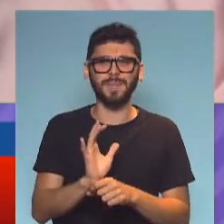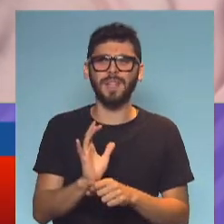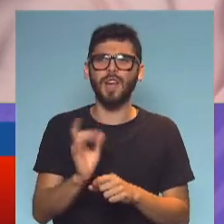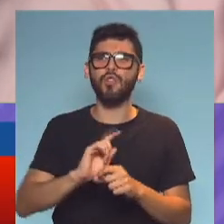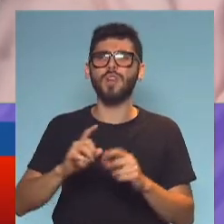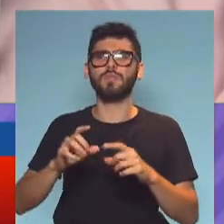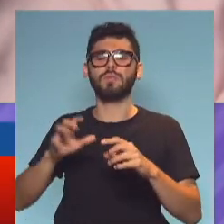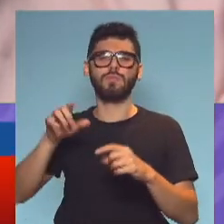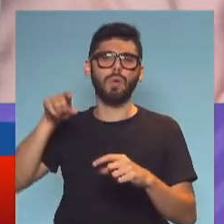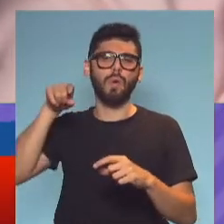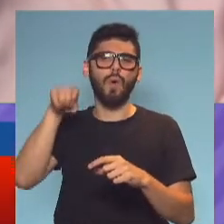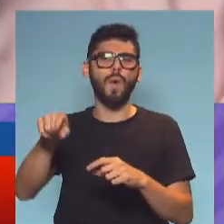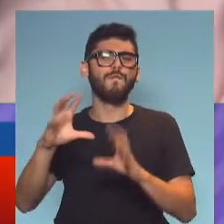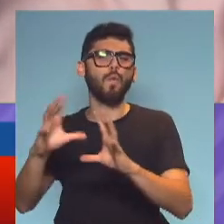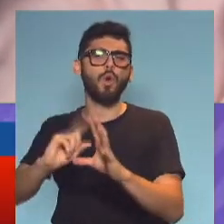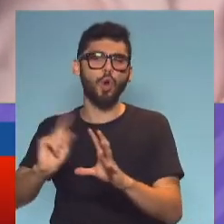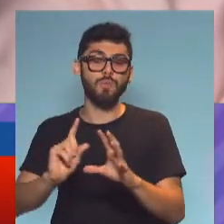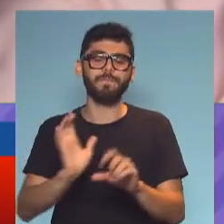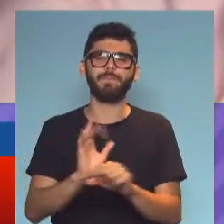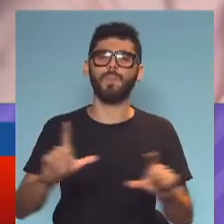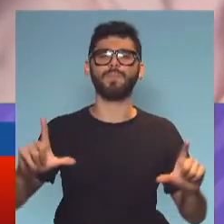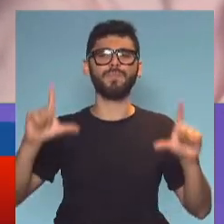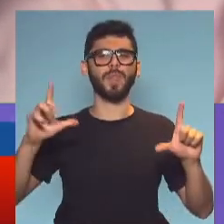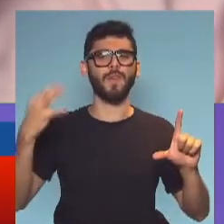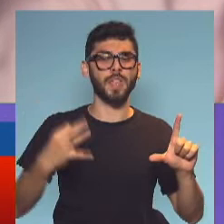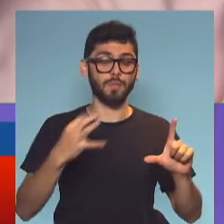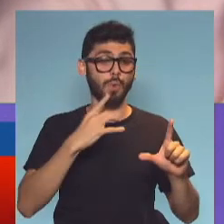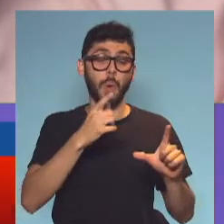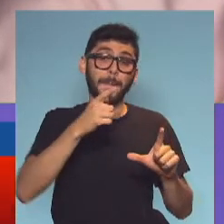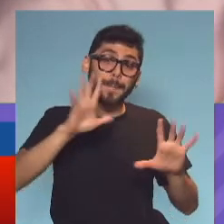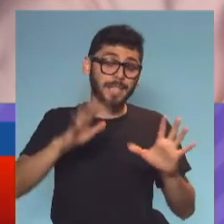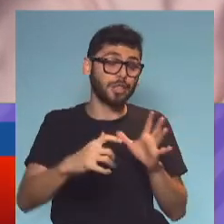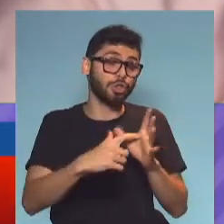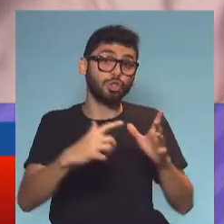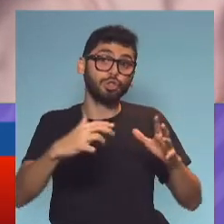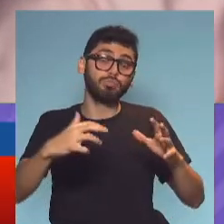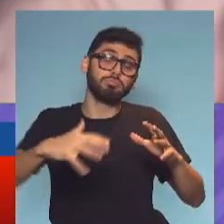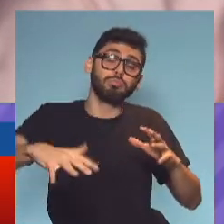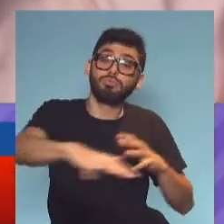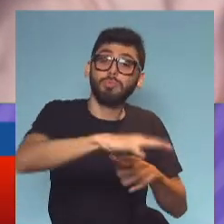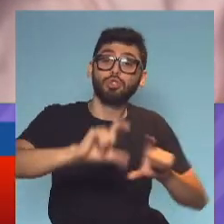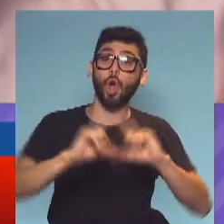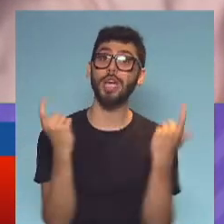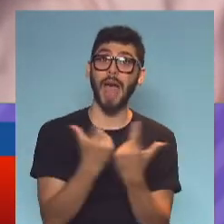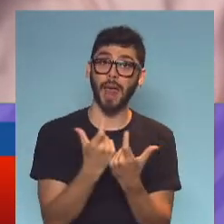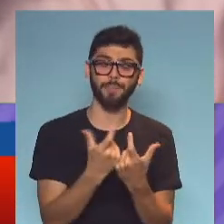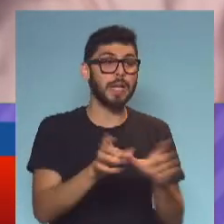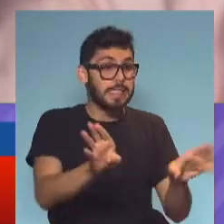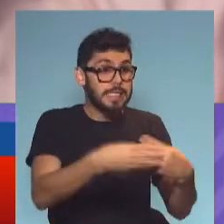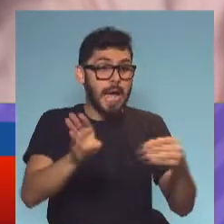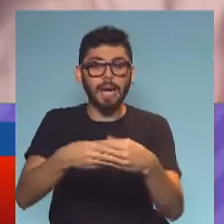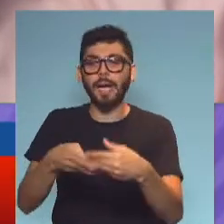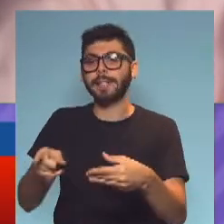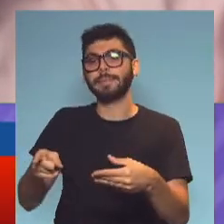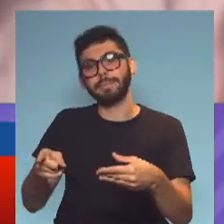de que la sociedad podría empezar a cerrar otras actividades de las que ya están cerradas y que el fútbol siga andando. Por otro lado,